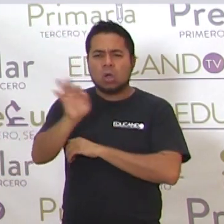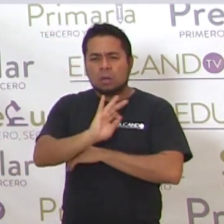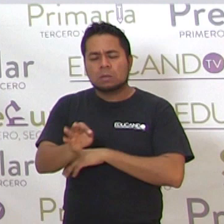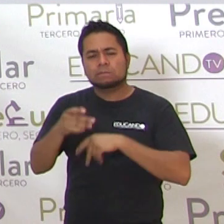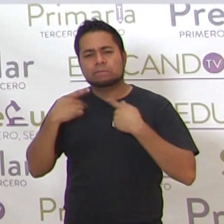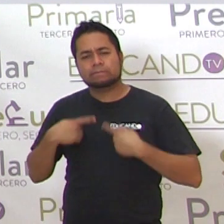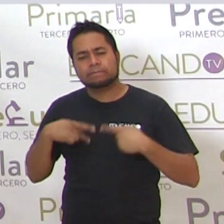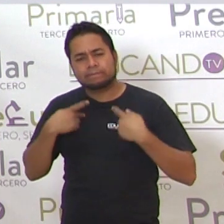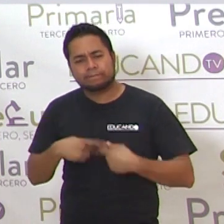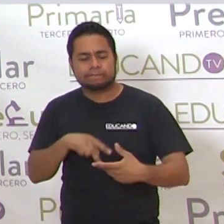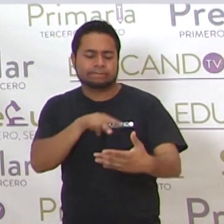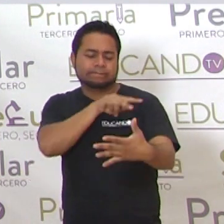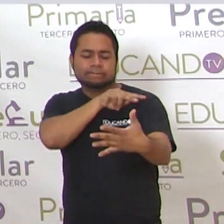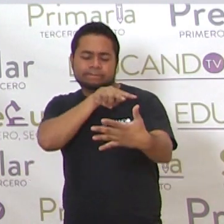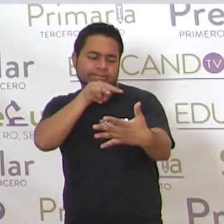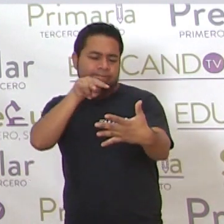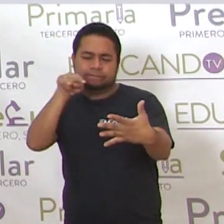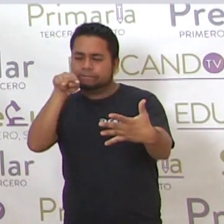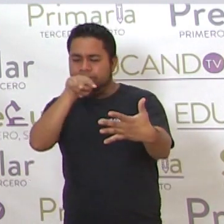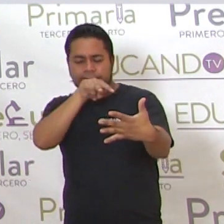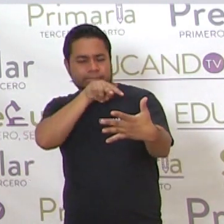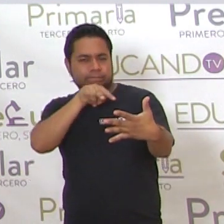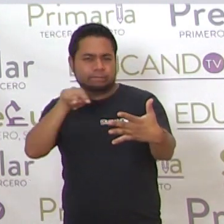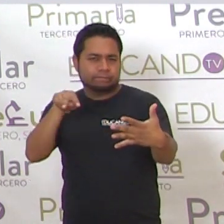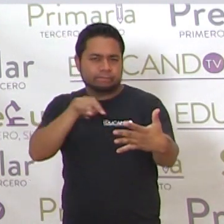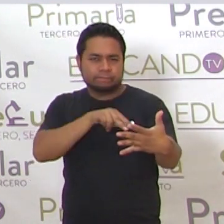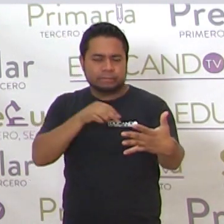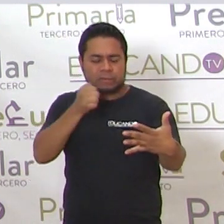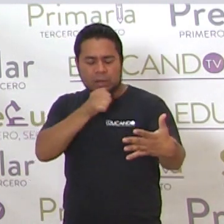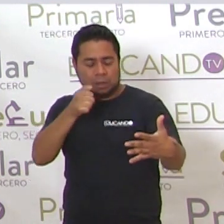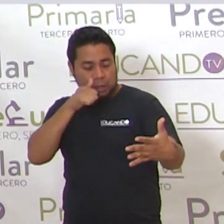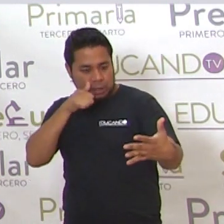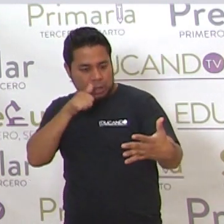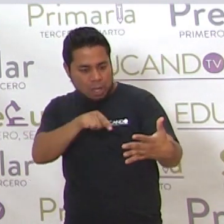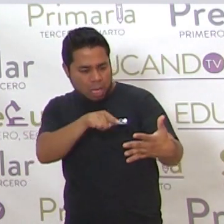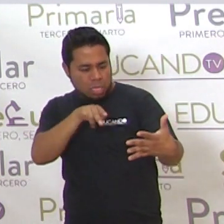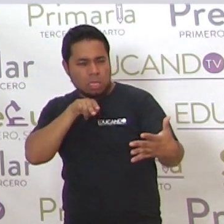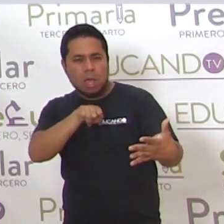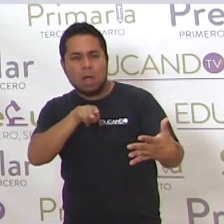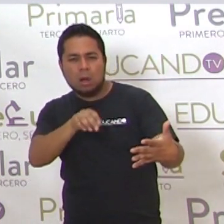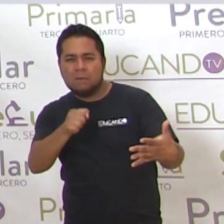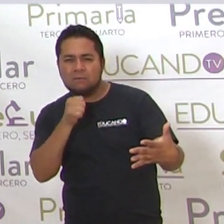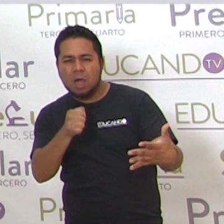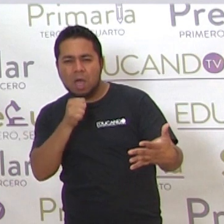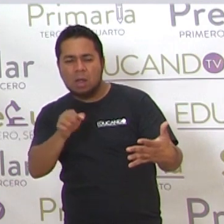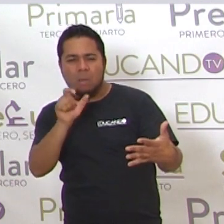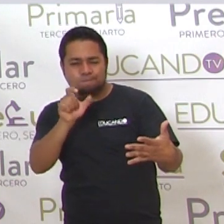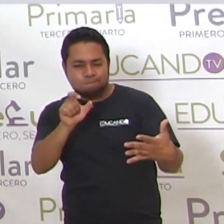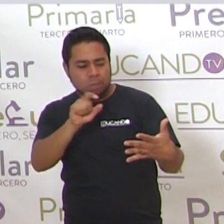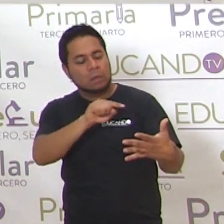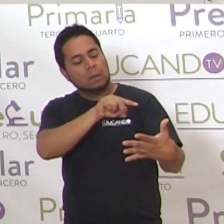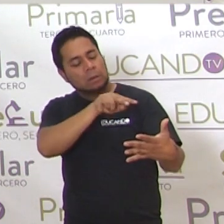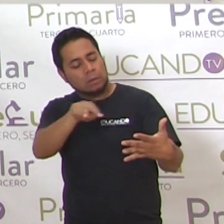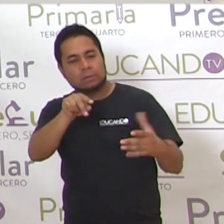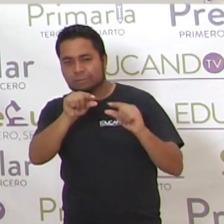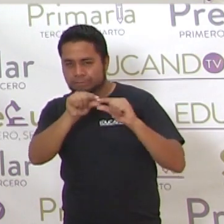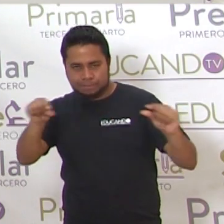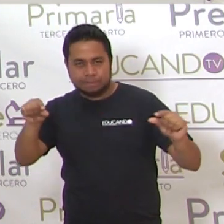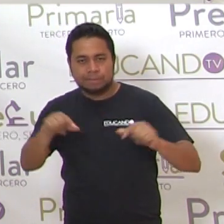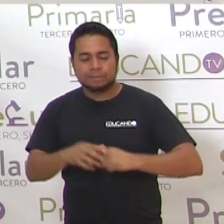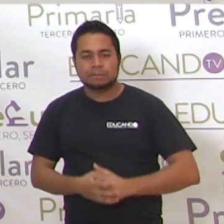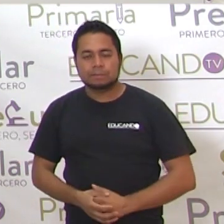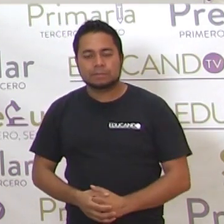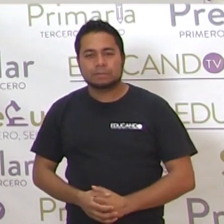receptor de la información tenga que poner más atención exactamente en este en esta escritura